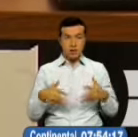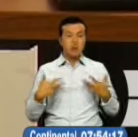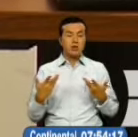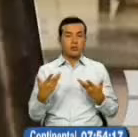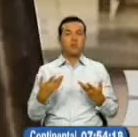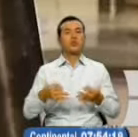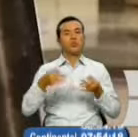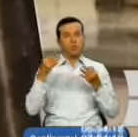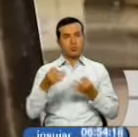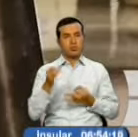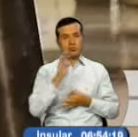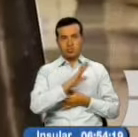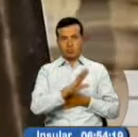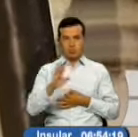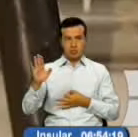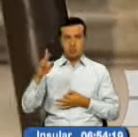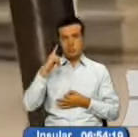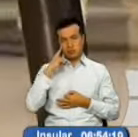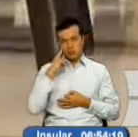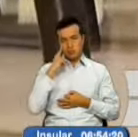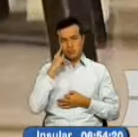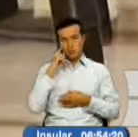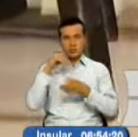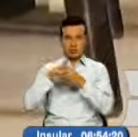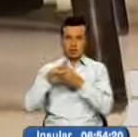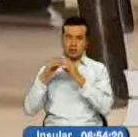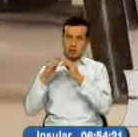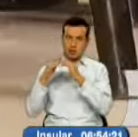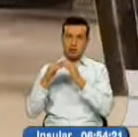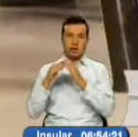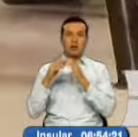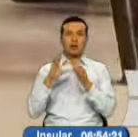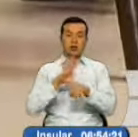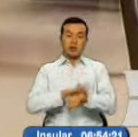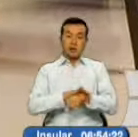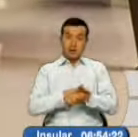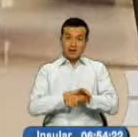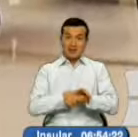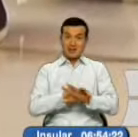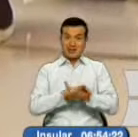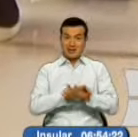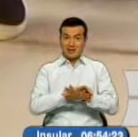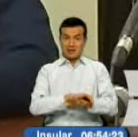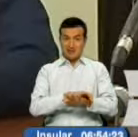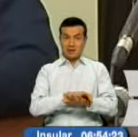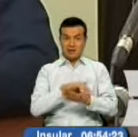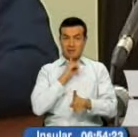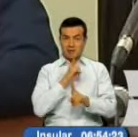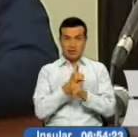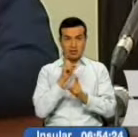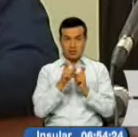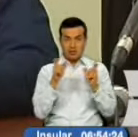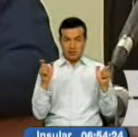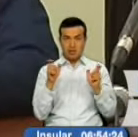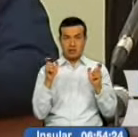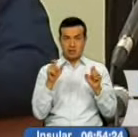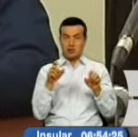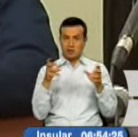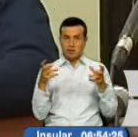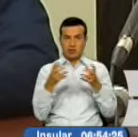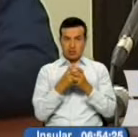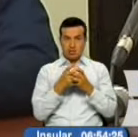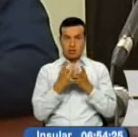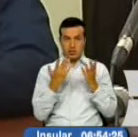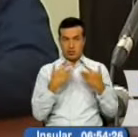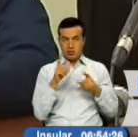como garantía del cumplimiento de medidas cautelares. Es un sistema que garantiza la verdadera rehabilitación y reinserción social